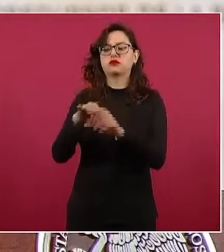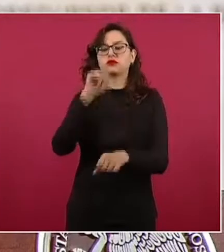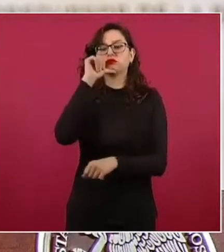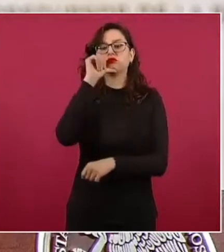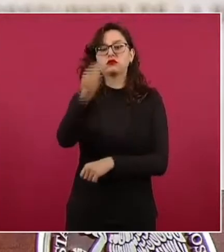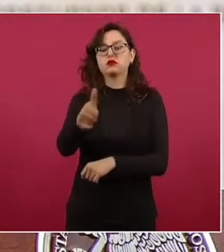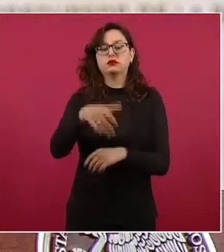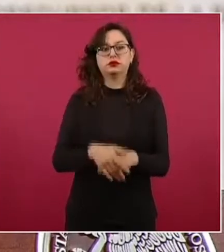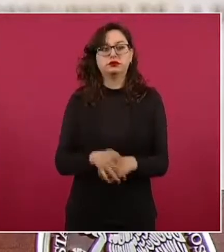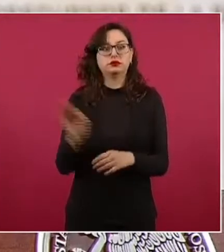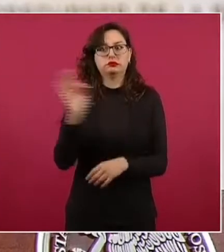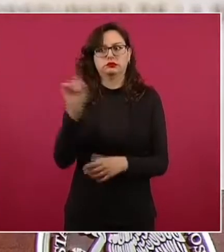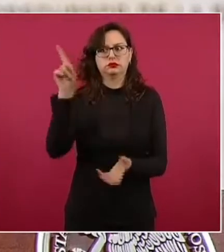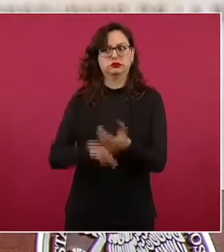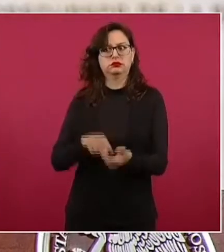Necesitamos una definición